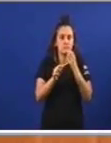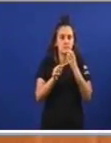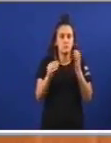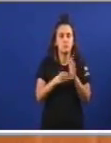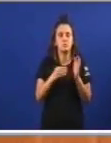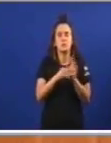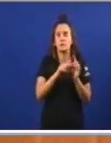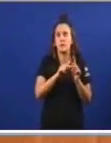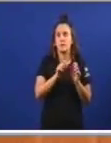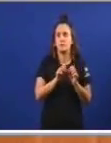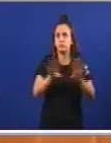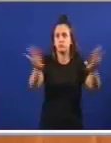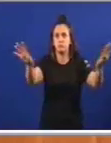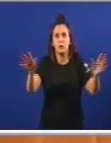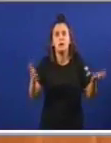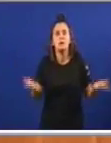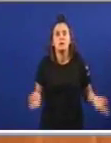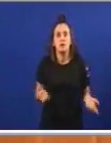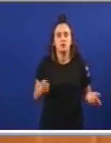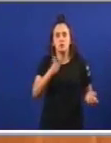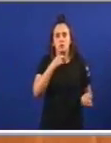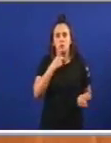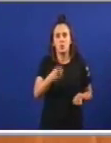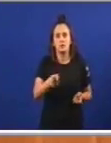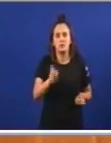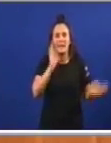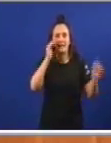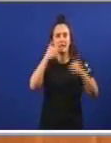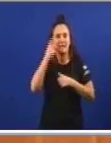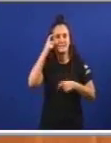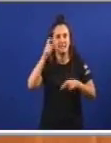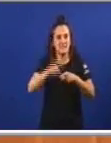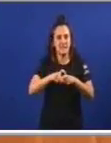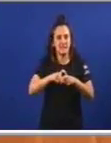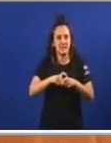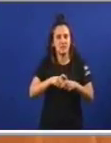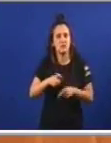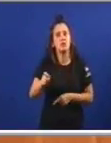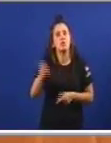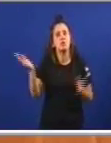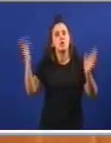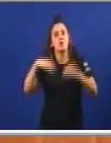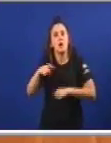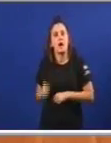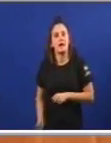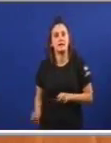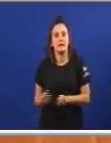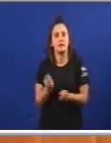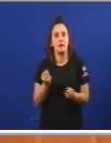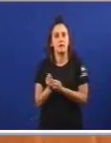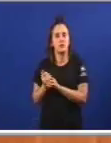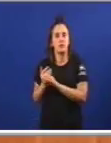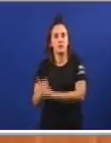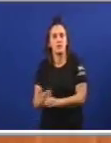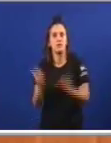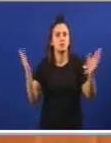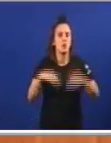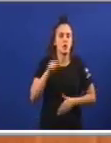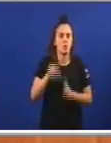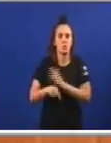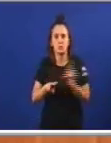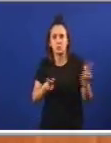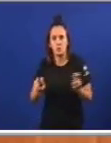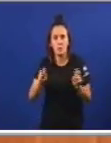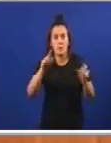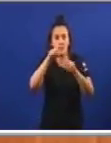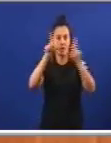había dificultades para atender as urxencias psiquiátricas, a ausencia de persoal suficiente especializada, a ausencia de contratación de